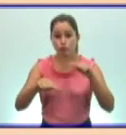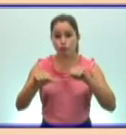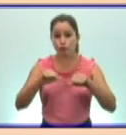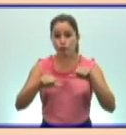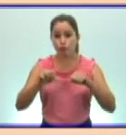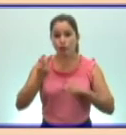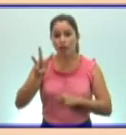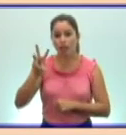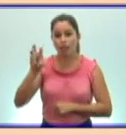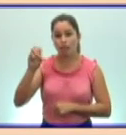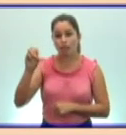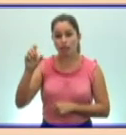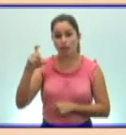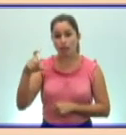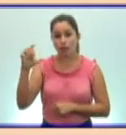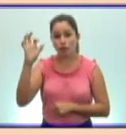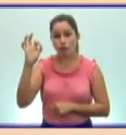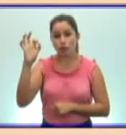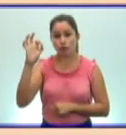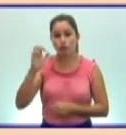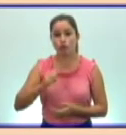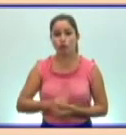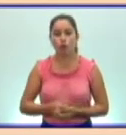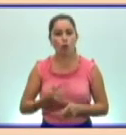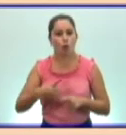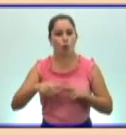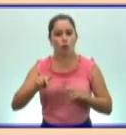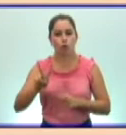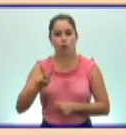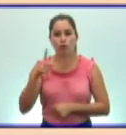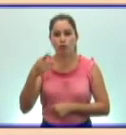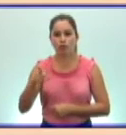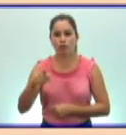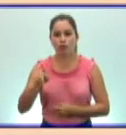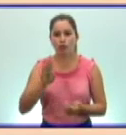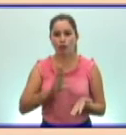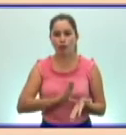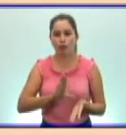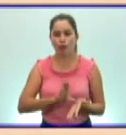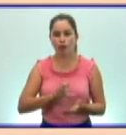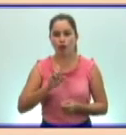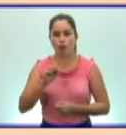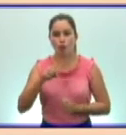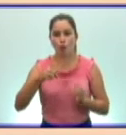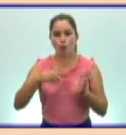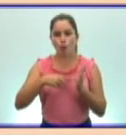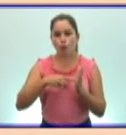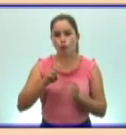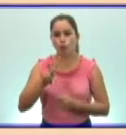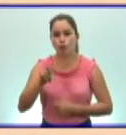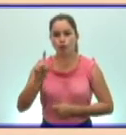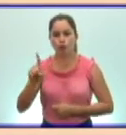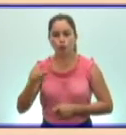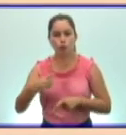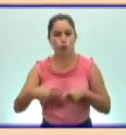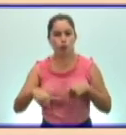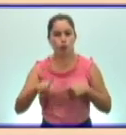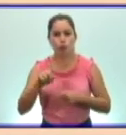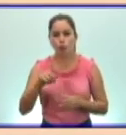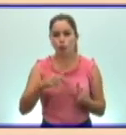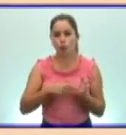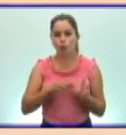Celsius? Y habían otros dos ejercicios del libro de texto, que era el ejercicio 1.21 y el 1.22. Pues